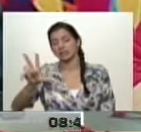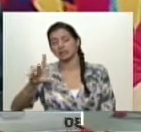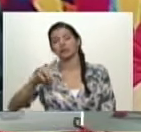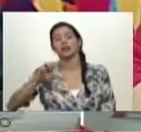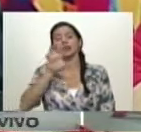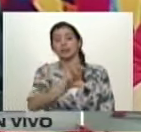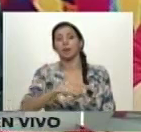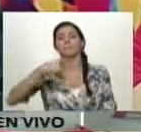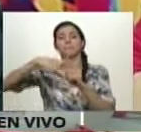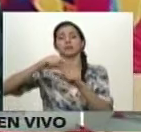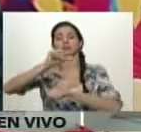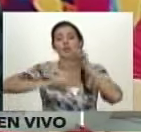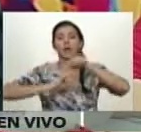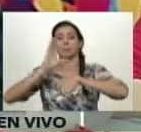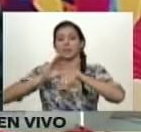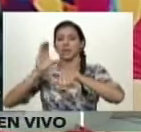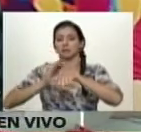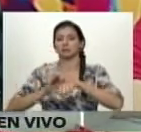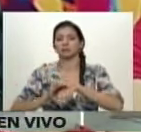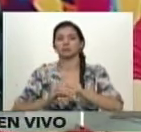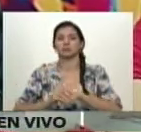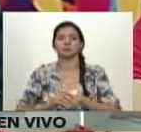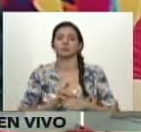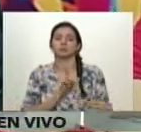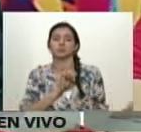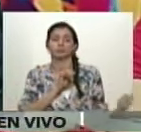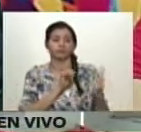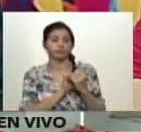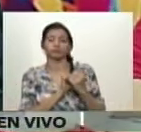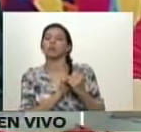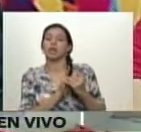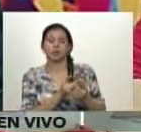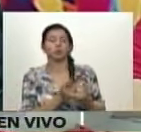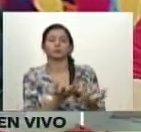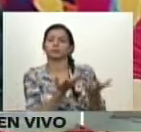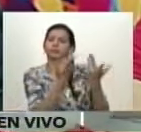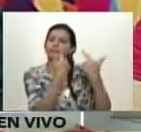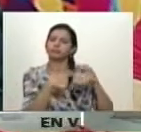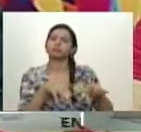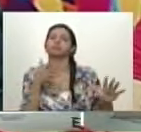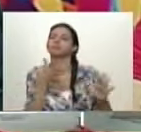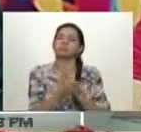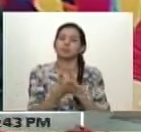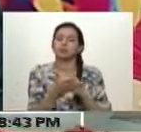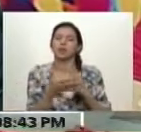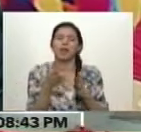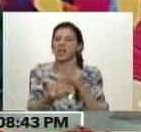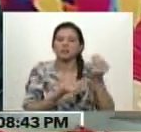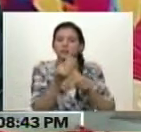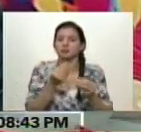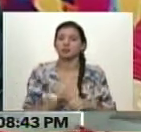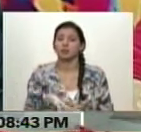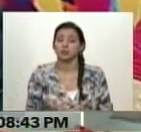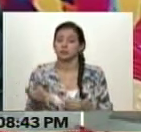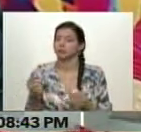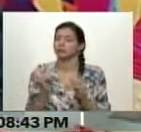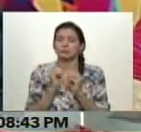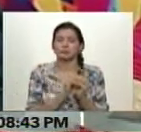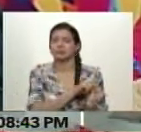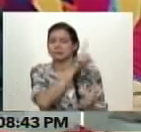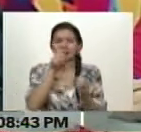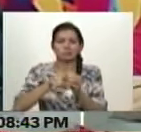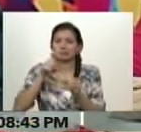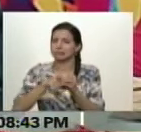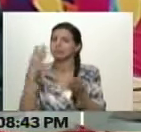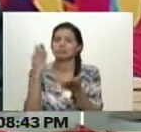capital, que me respondan directamente a la presidencia y que se incorporen de manera permanente al Comando